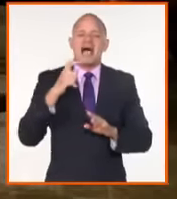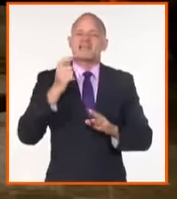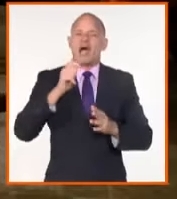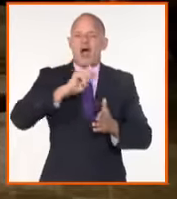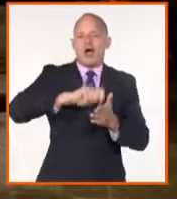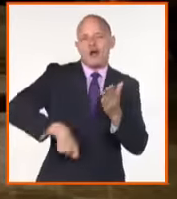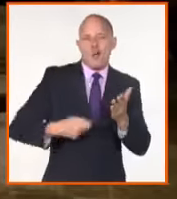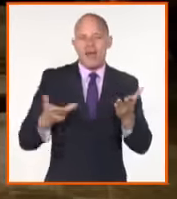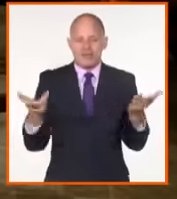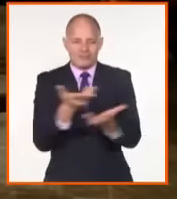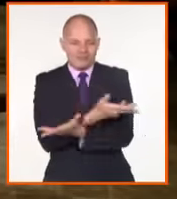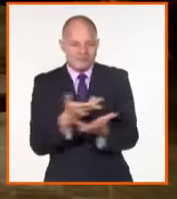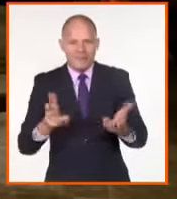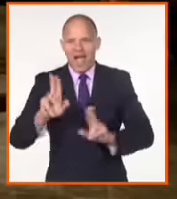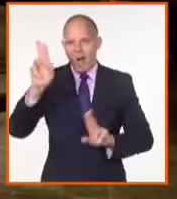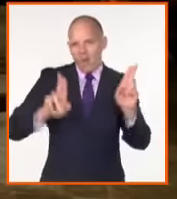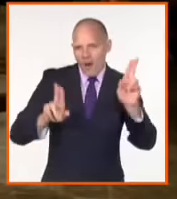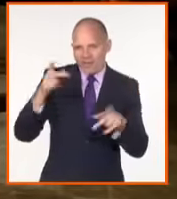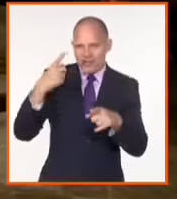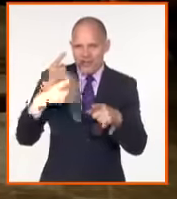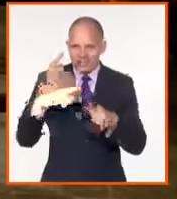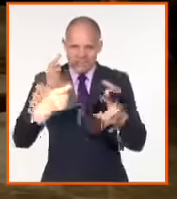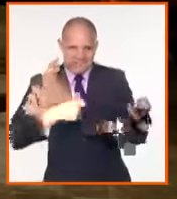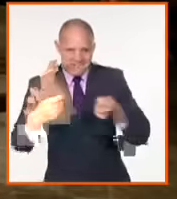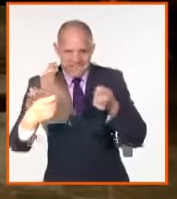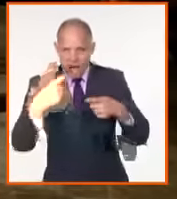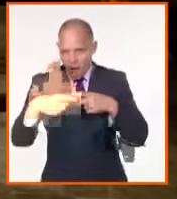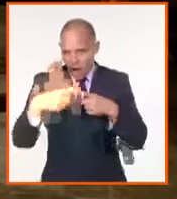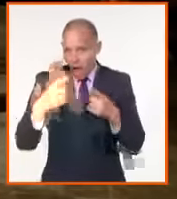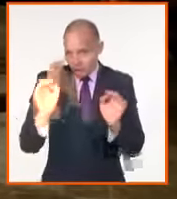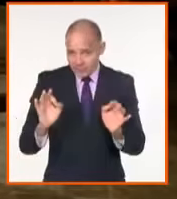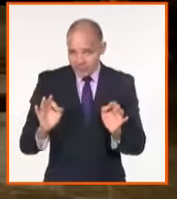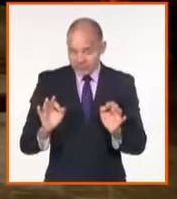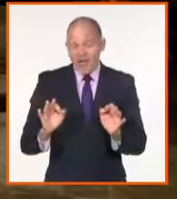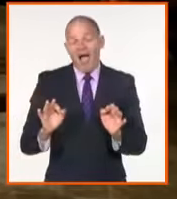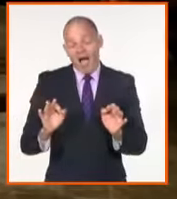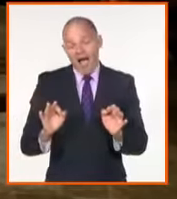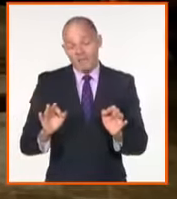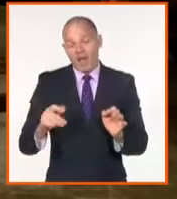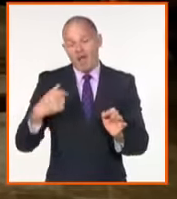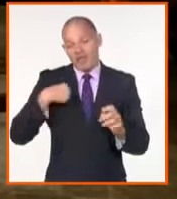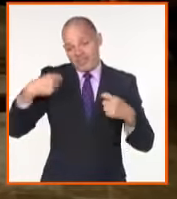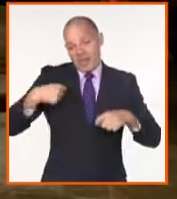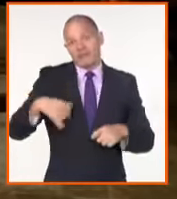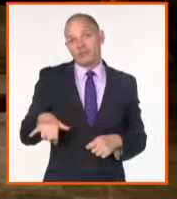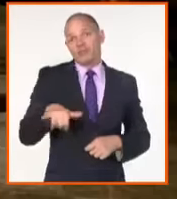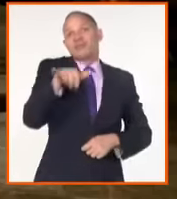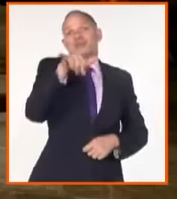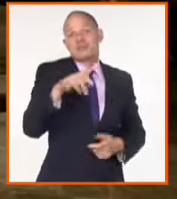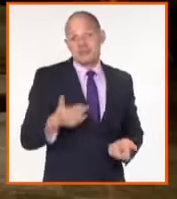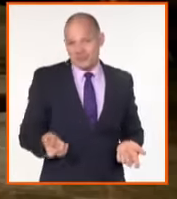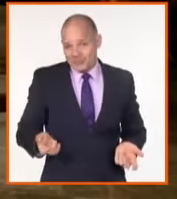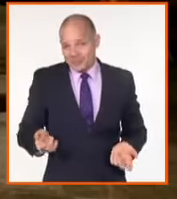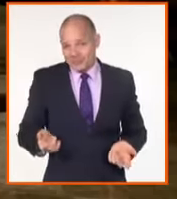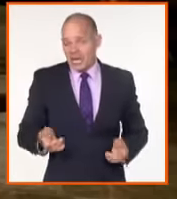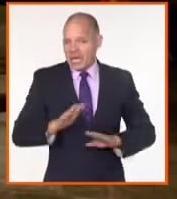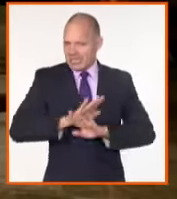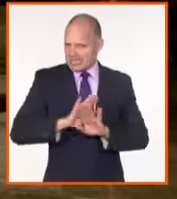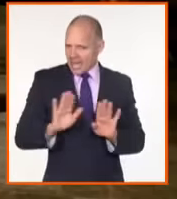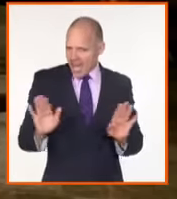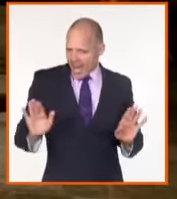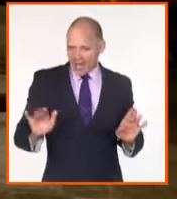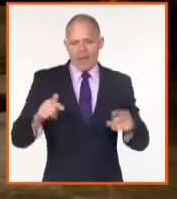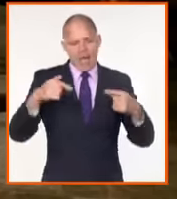está el logro. Ahora, la implementación de esos acuerdos después lleva trabajo de equipos